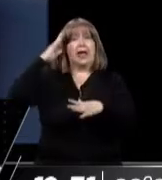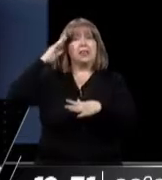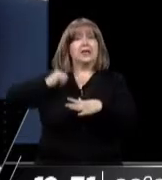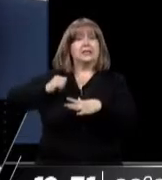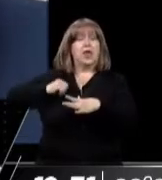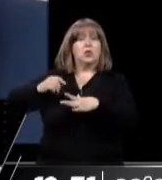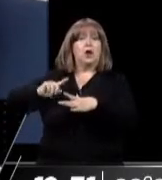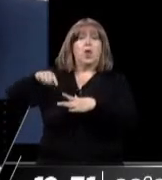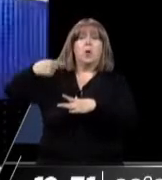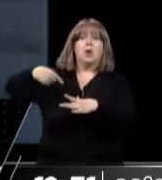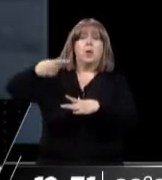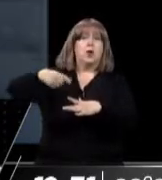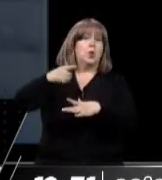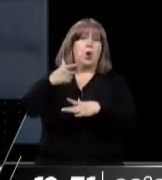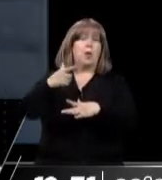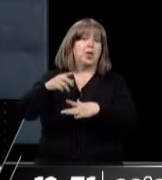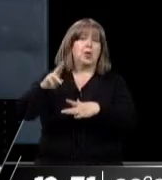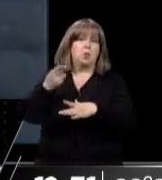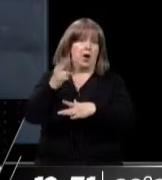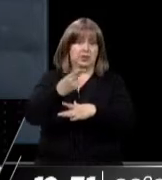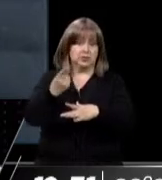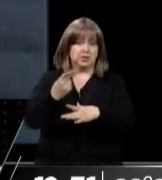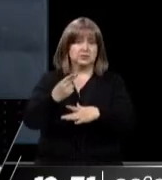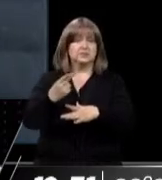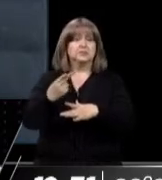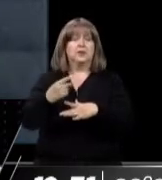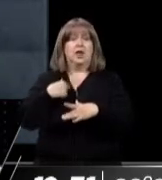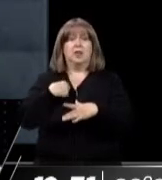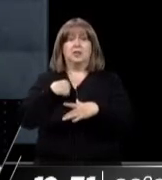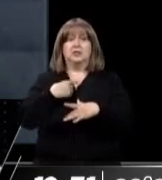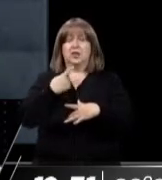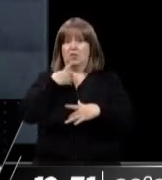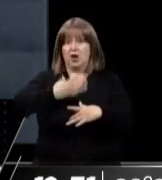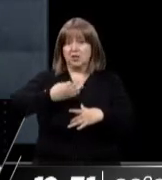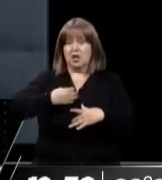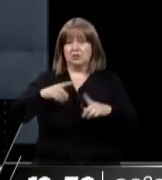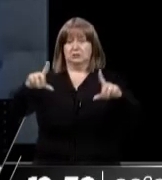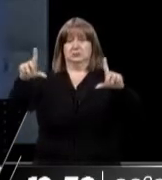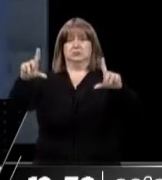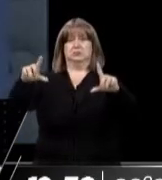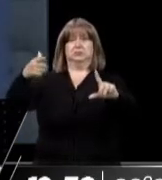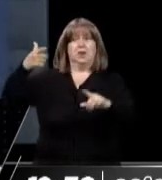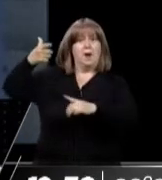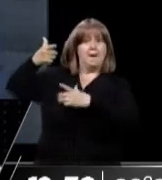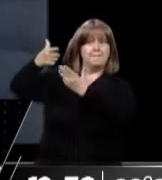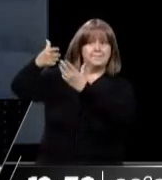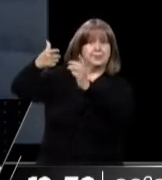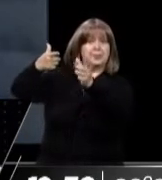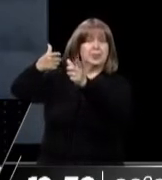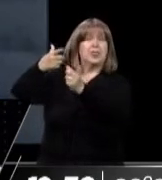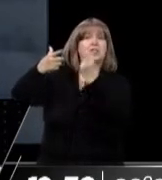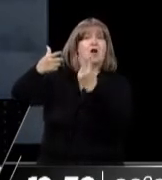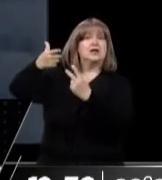ha habido crímenes de naturaleza política y la imagen es una imagen muy dura porque es la imagen de alguien que está castigando a dos